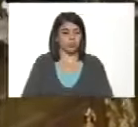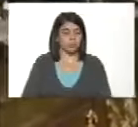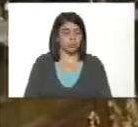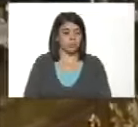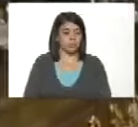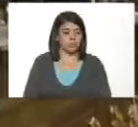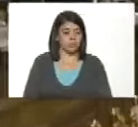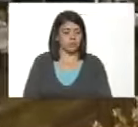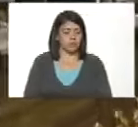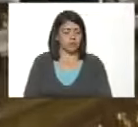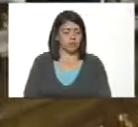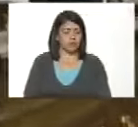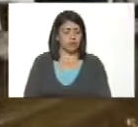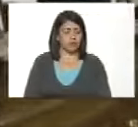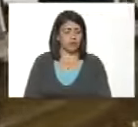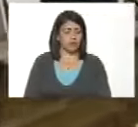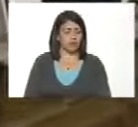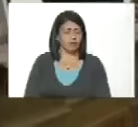tienen